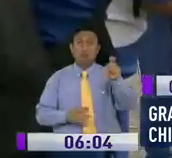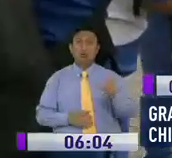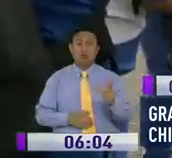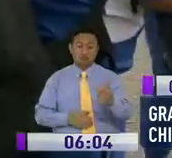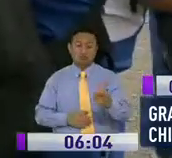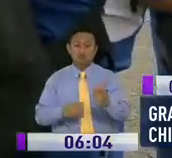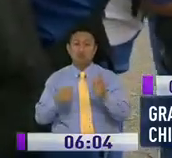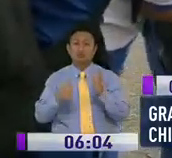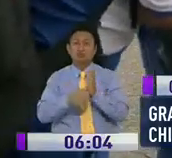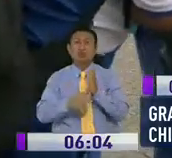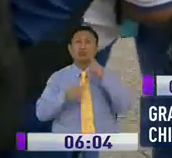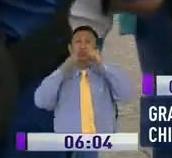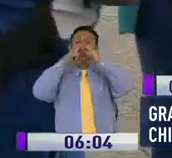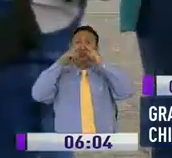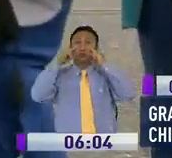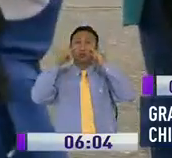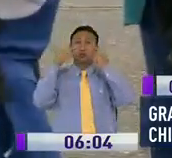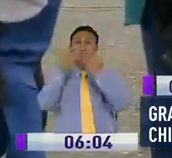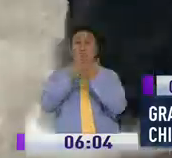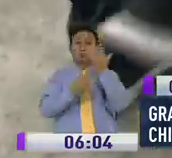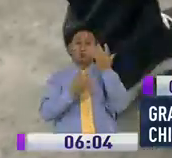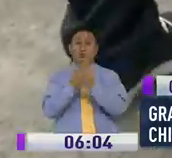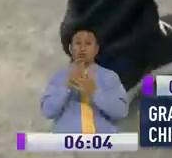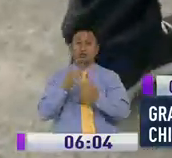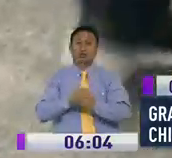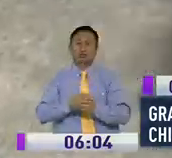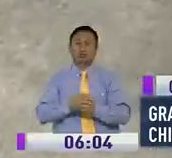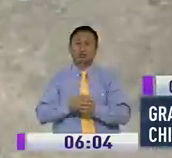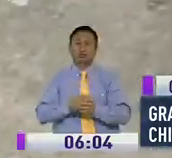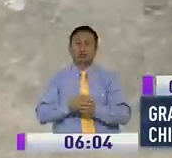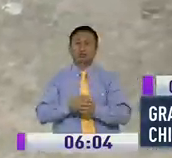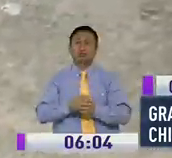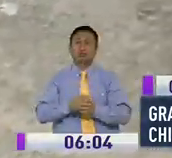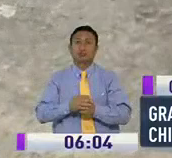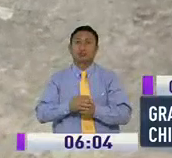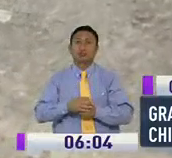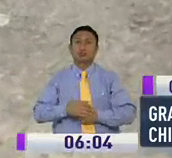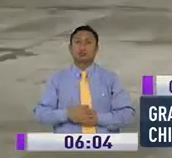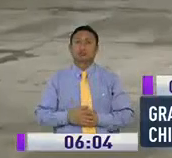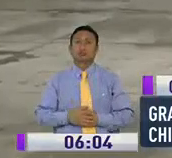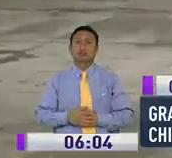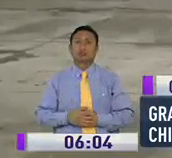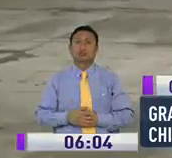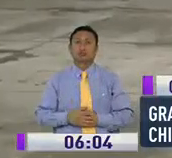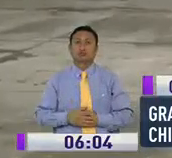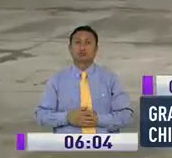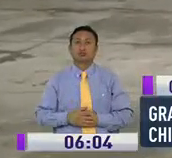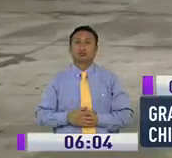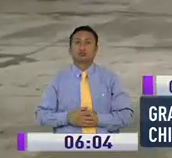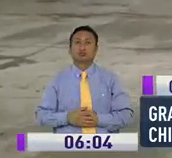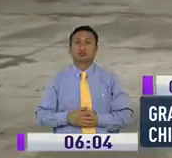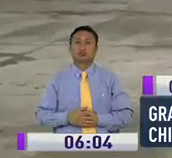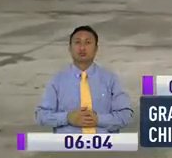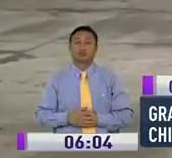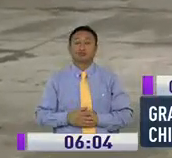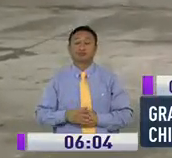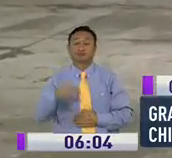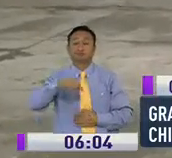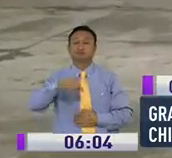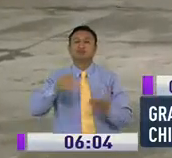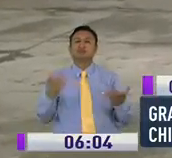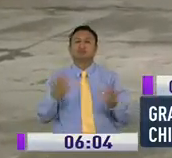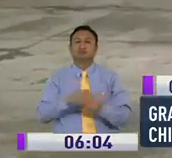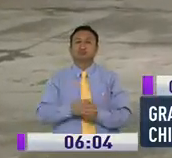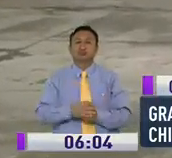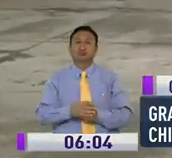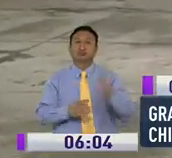ciudadanos utilicen mascarillas, guantes y desinfectaban el calzado. Sin embargo, lo que no se ha reducido en este sector